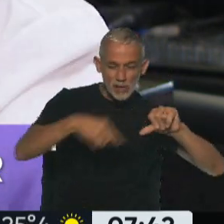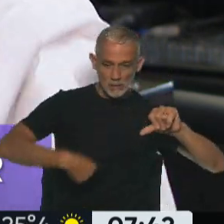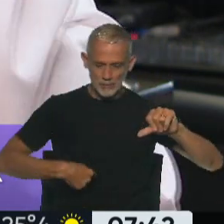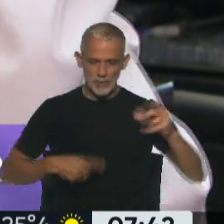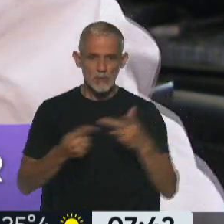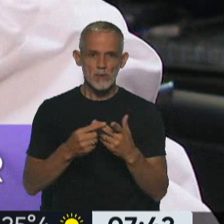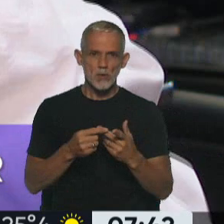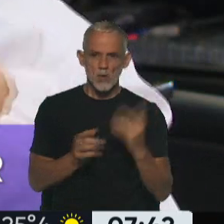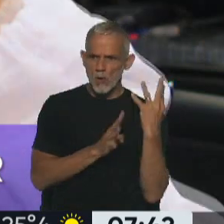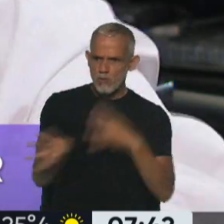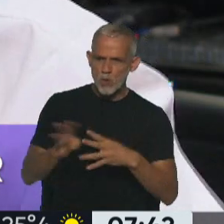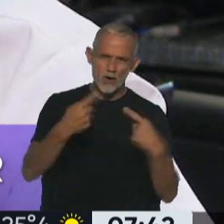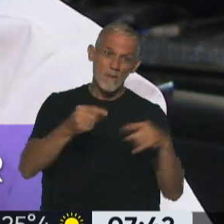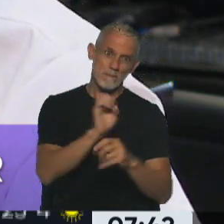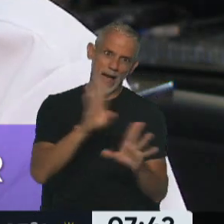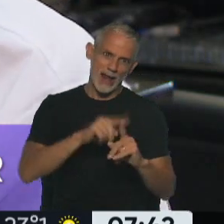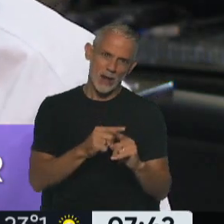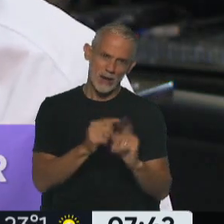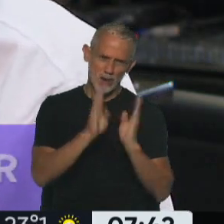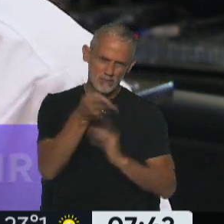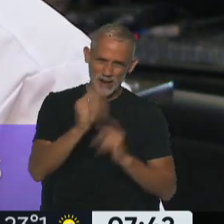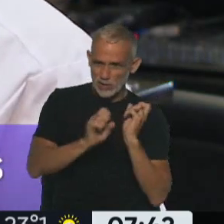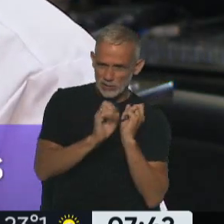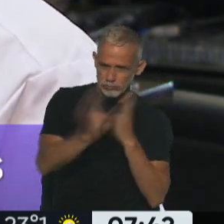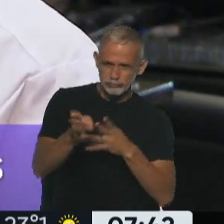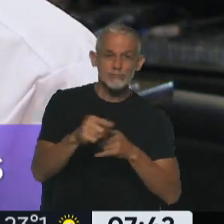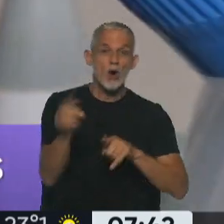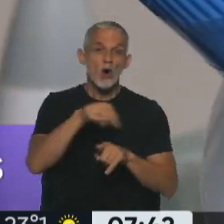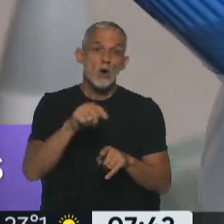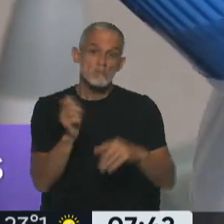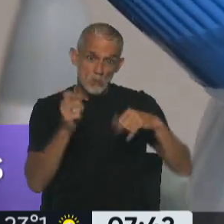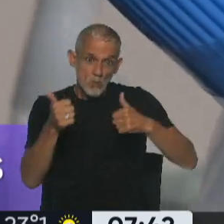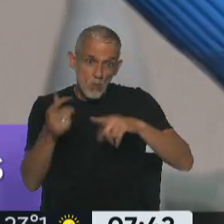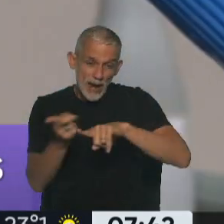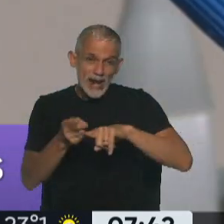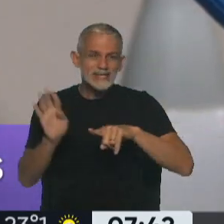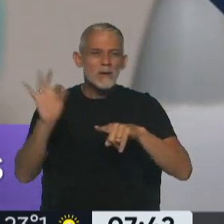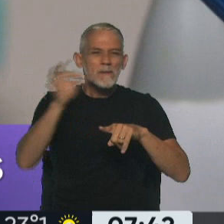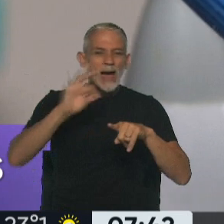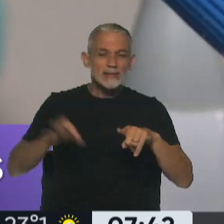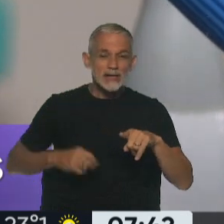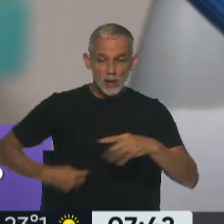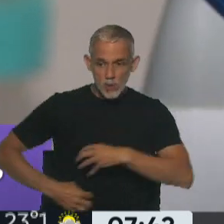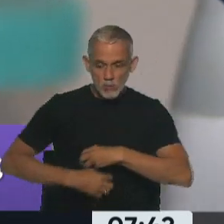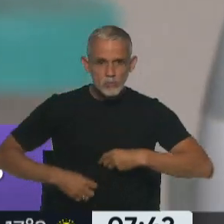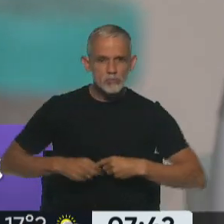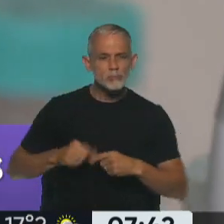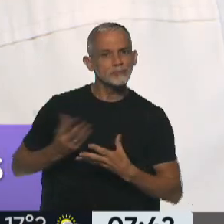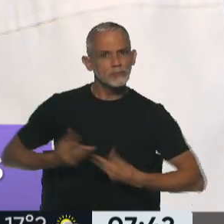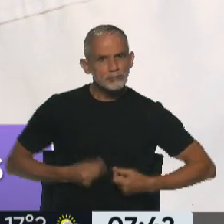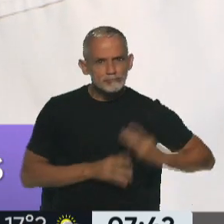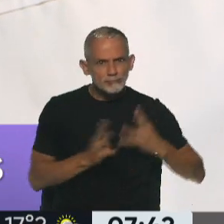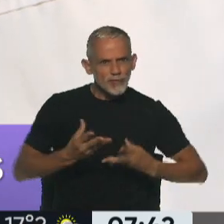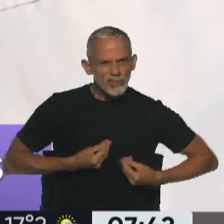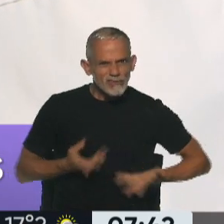la resistencia a las bacterias malas para poder establecerse ahí como en las bacterias buenas eh que producen compuestos que nos defienden